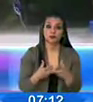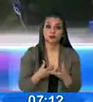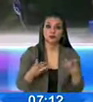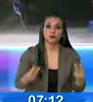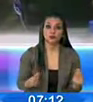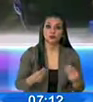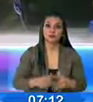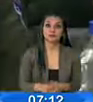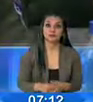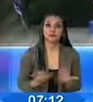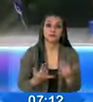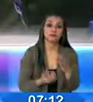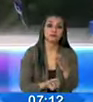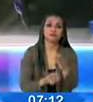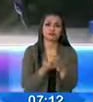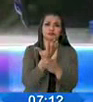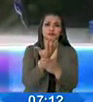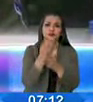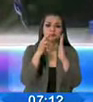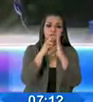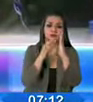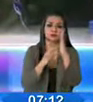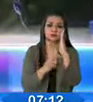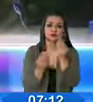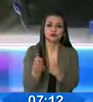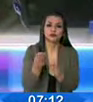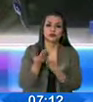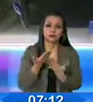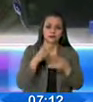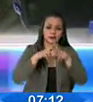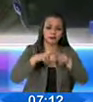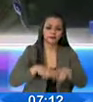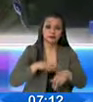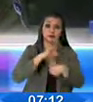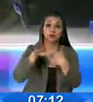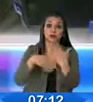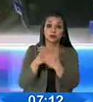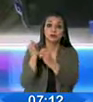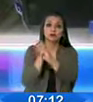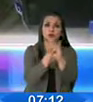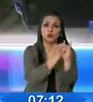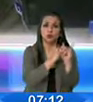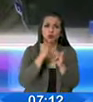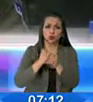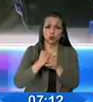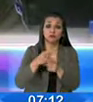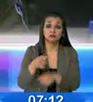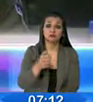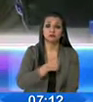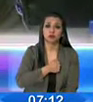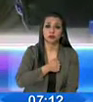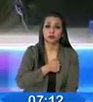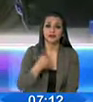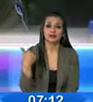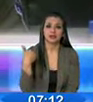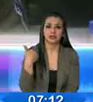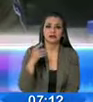se ha creado un sistema de validación y registro de información que todas las instituciones intervinientes cuentan y posee un formato